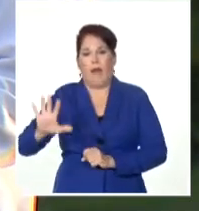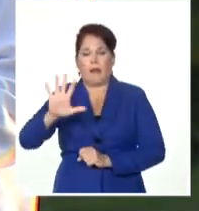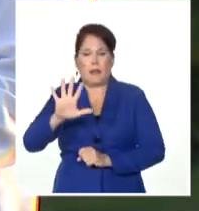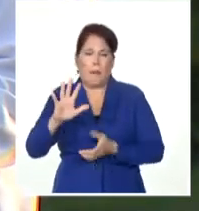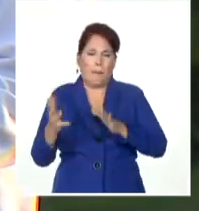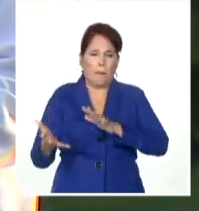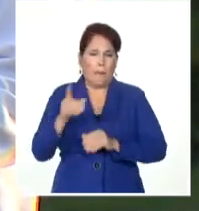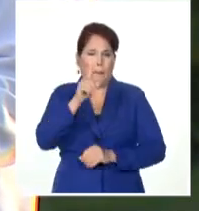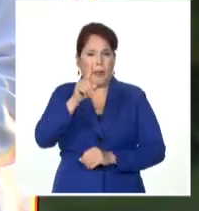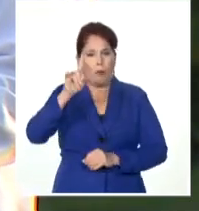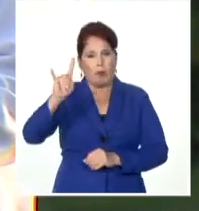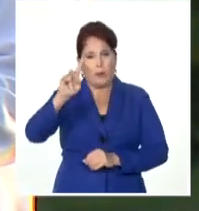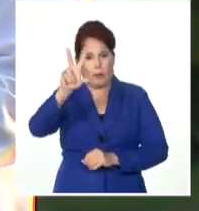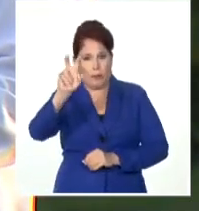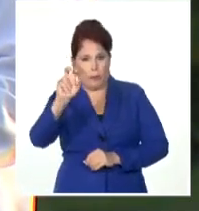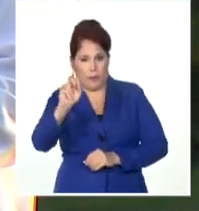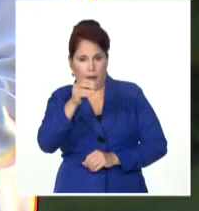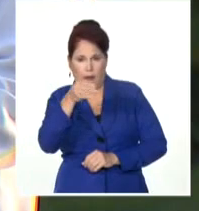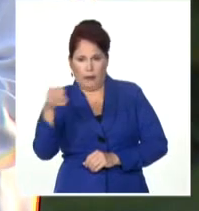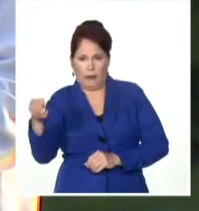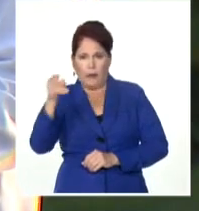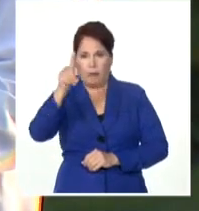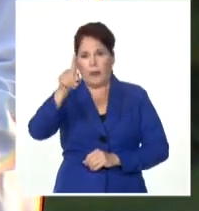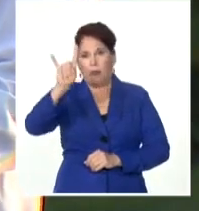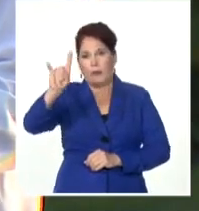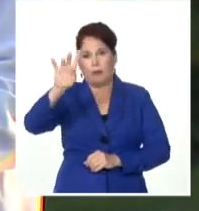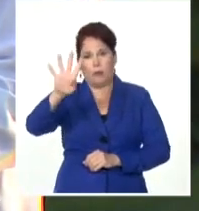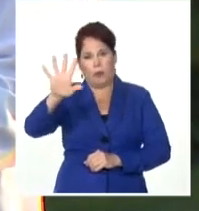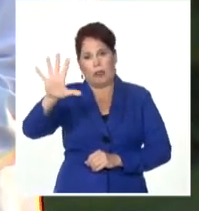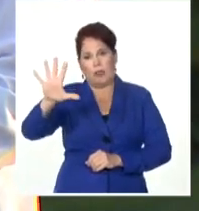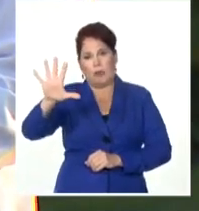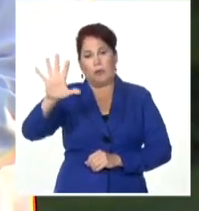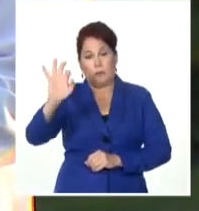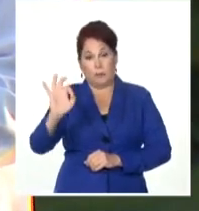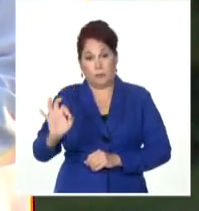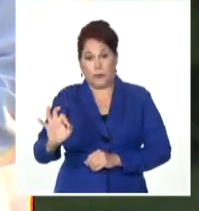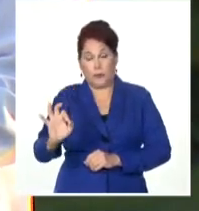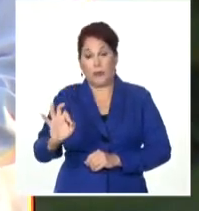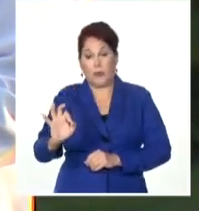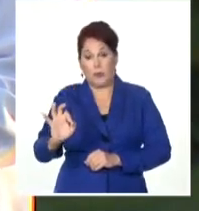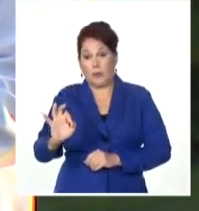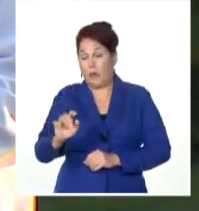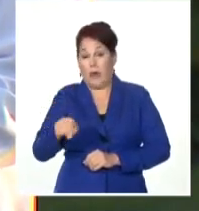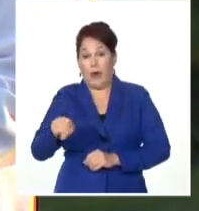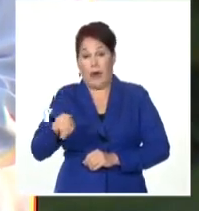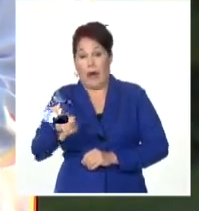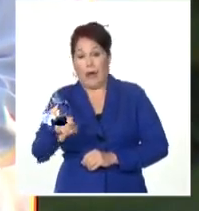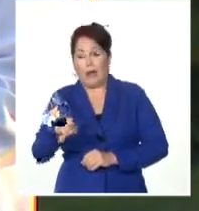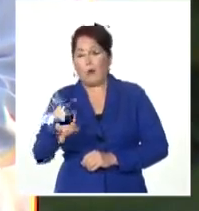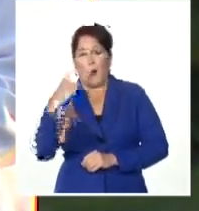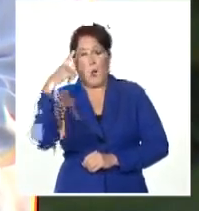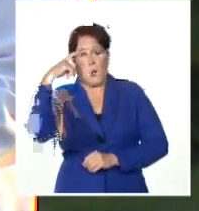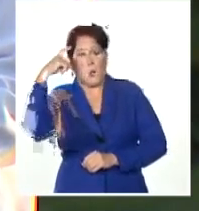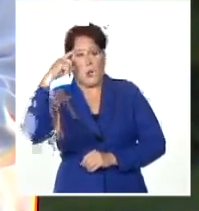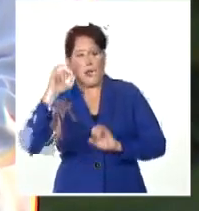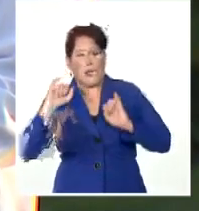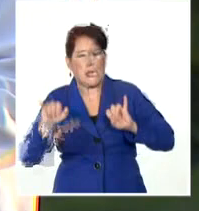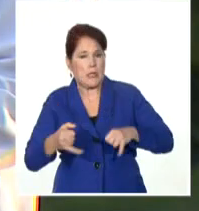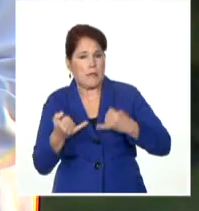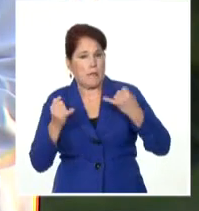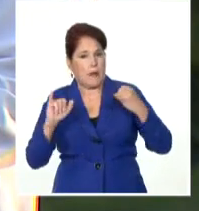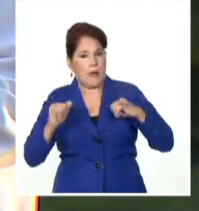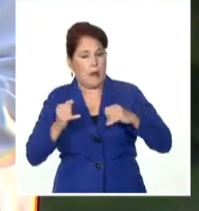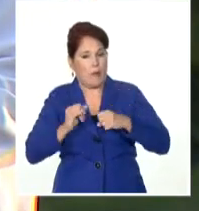años 1920 y 1945. La frustración del sueño imperialista de las